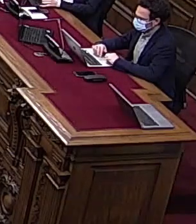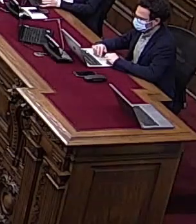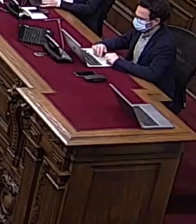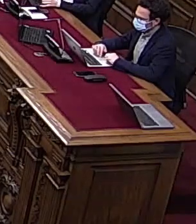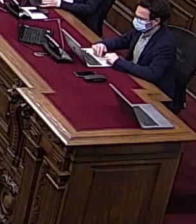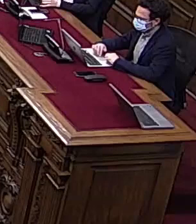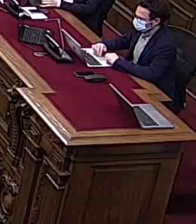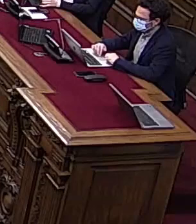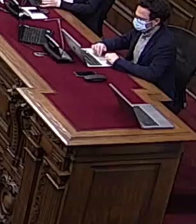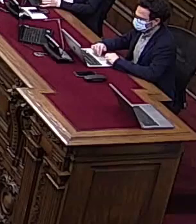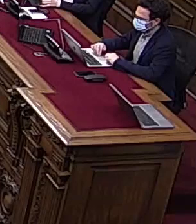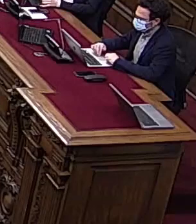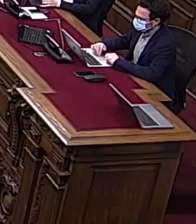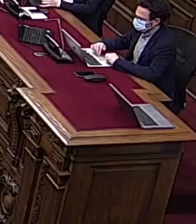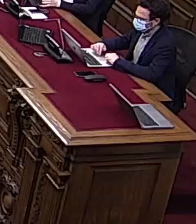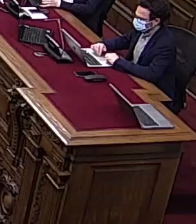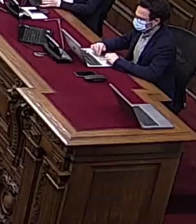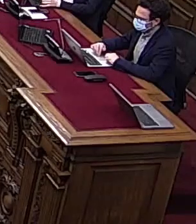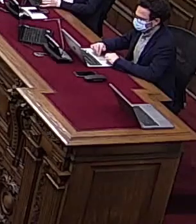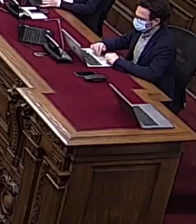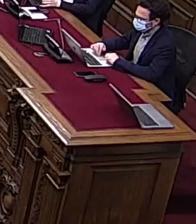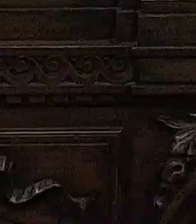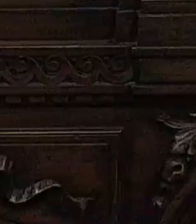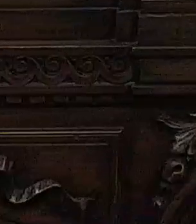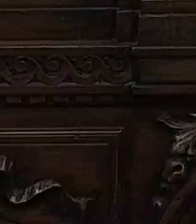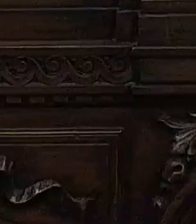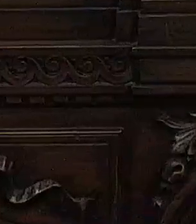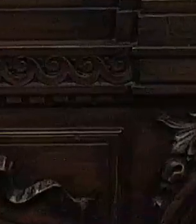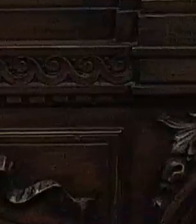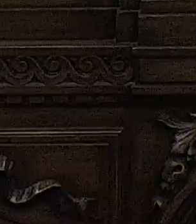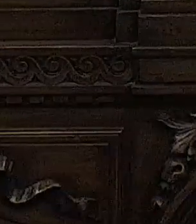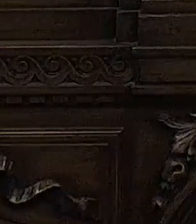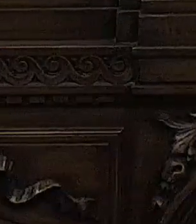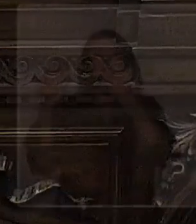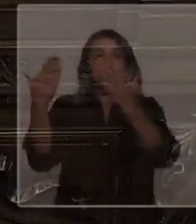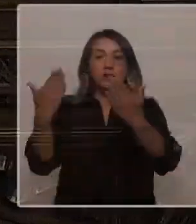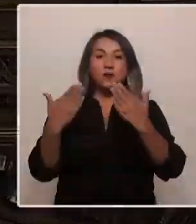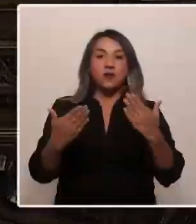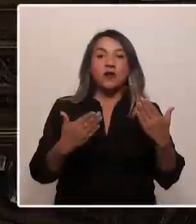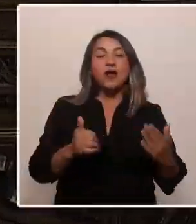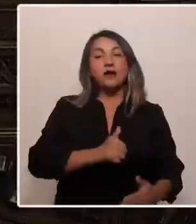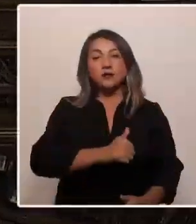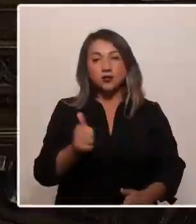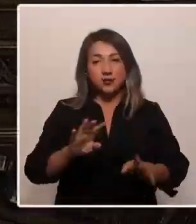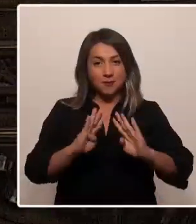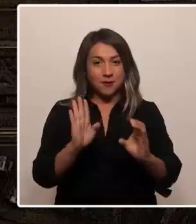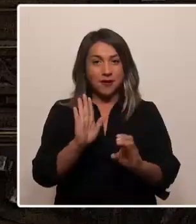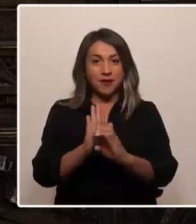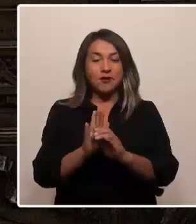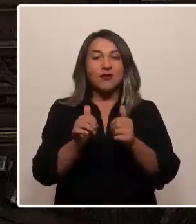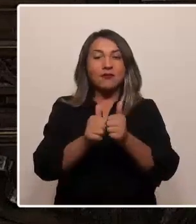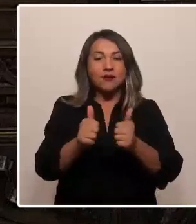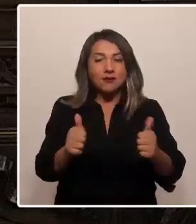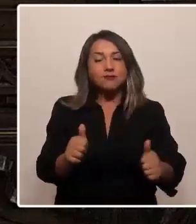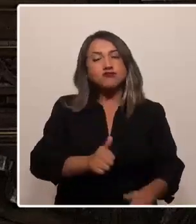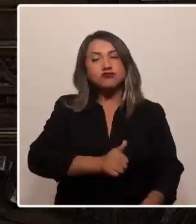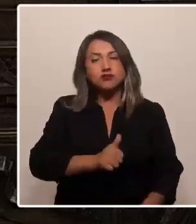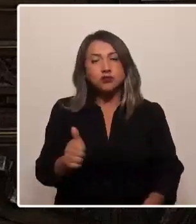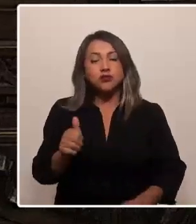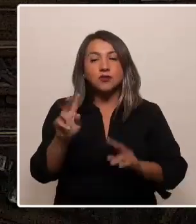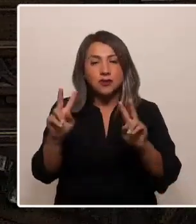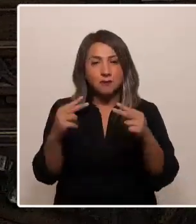Buenas tardes. Saludar al pleno de la convención, a la mesa y a todas y todos quienes me